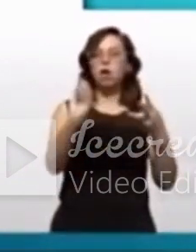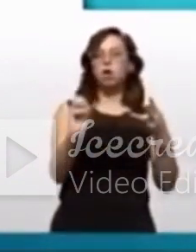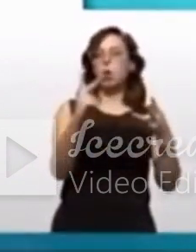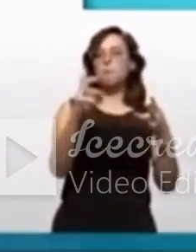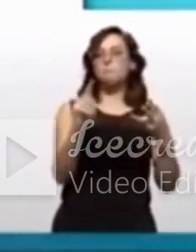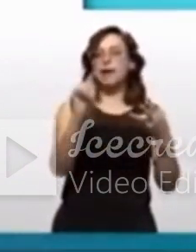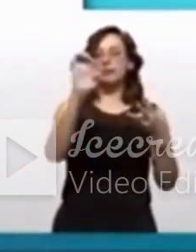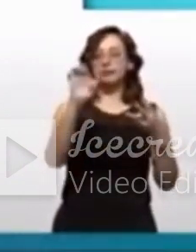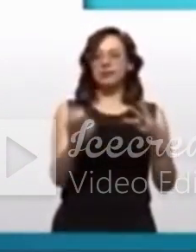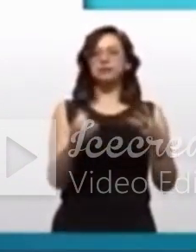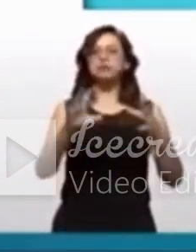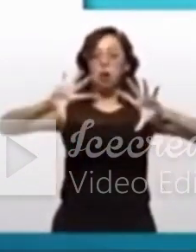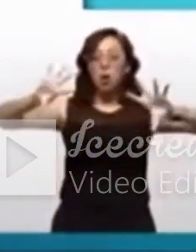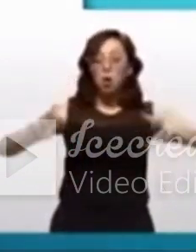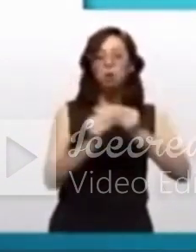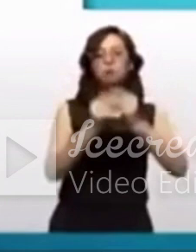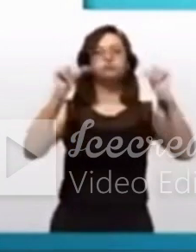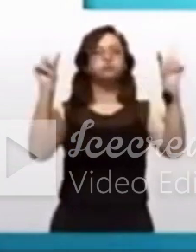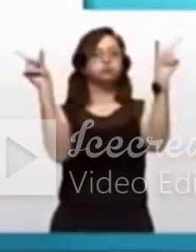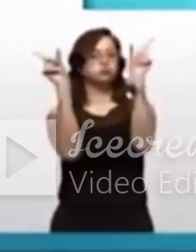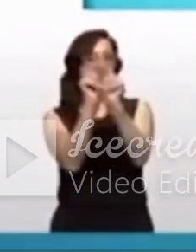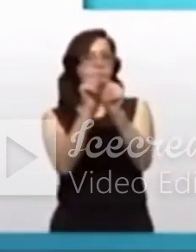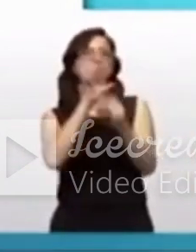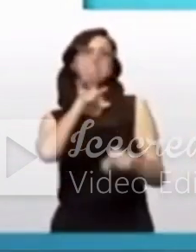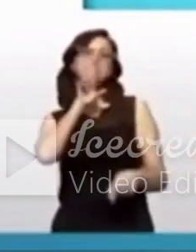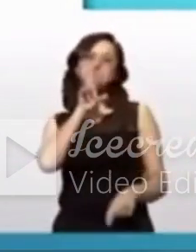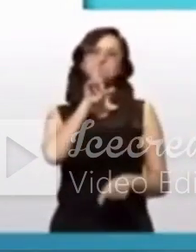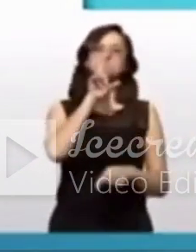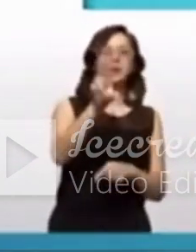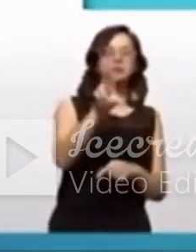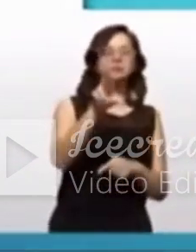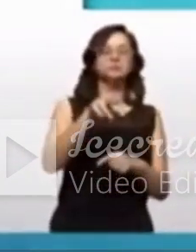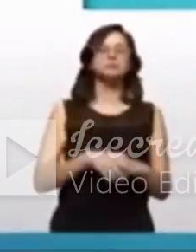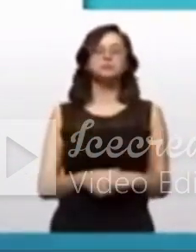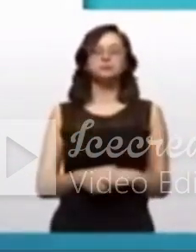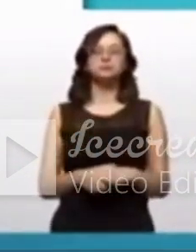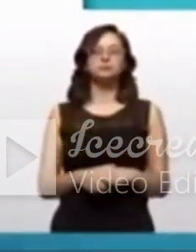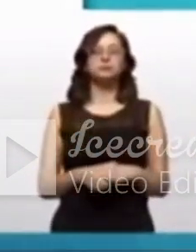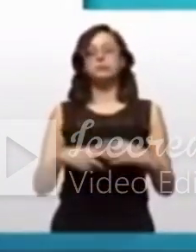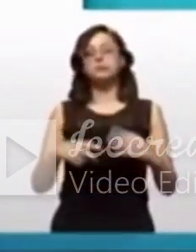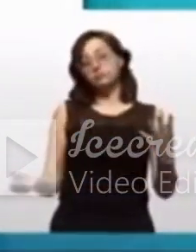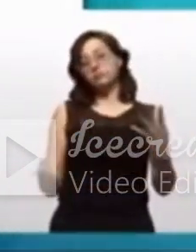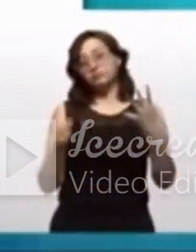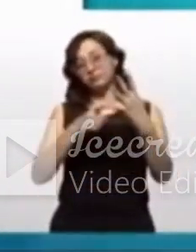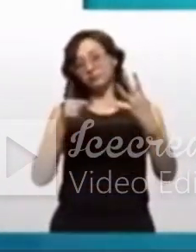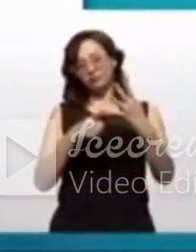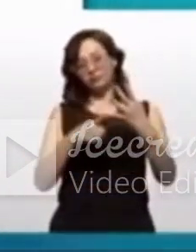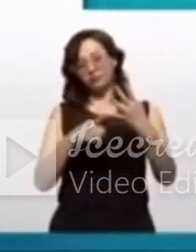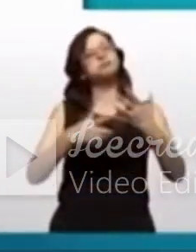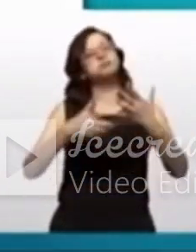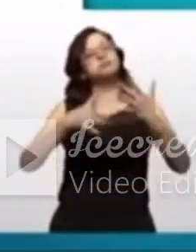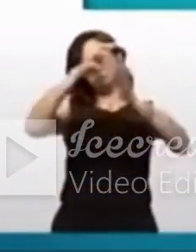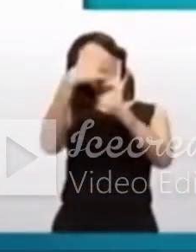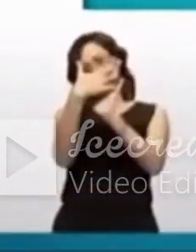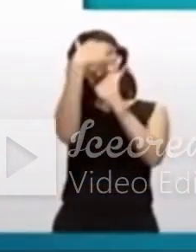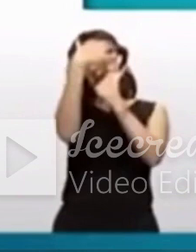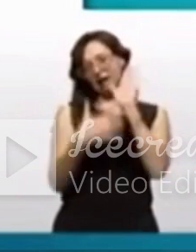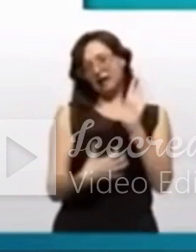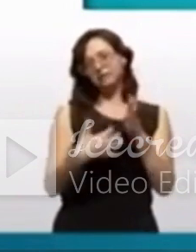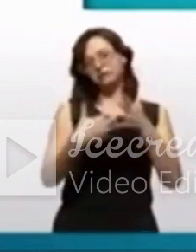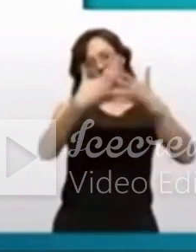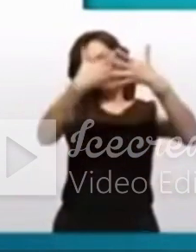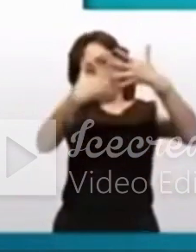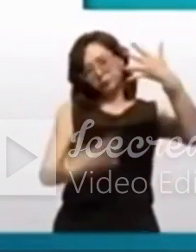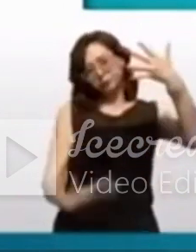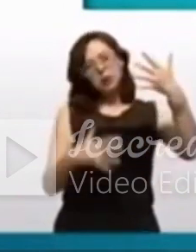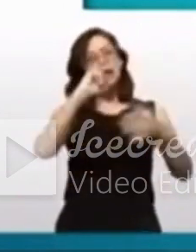el contenido del escrito y presenta de forma corta la respuesta de las 6 preguntas básicas. Y la cuarta, el cuerpo, expone por medio de texto